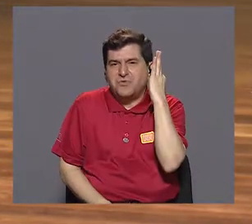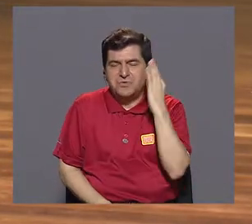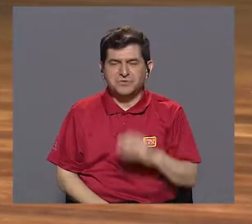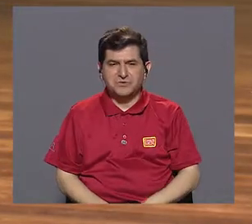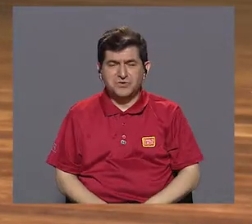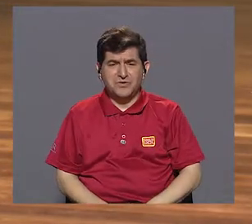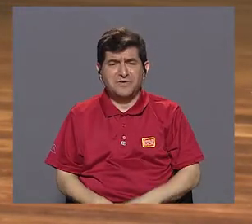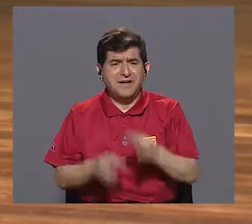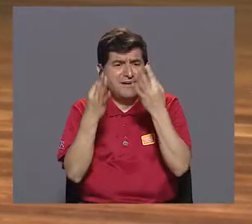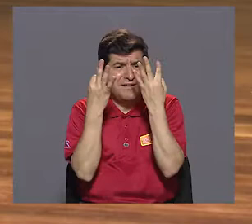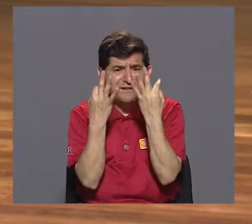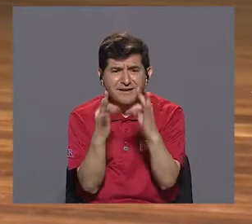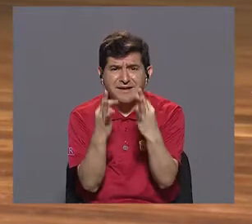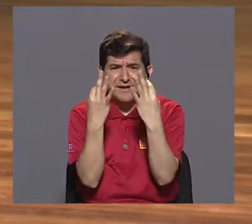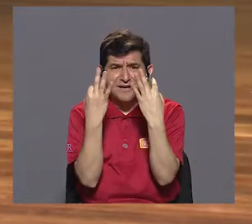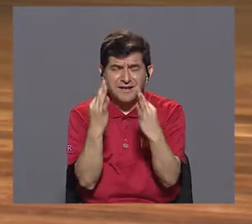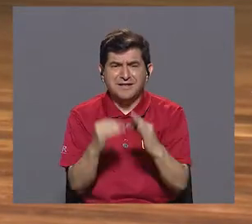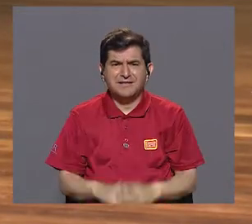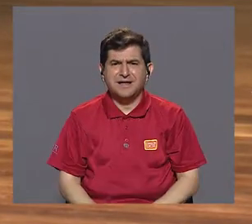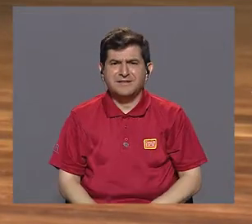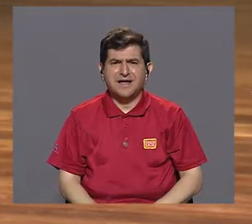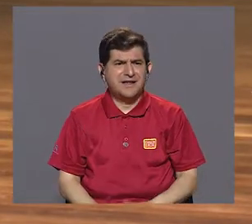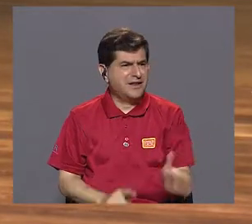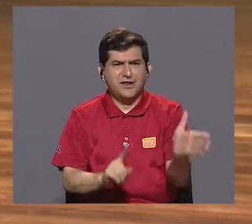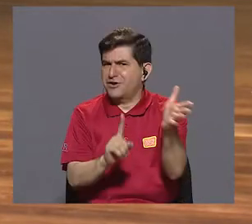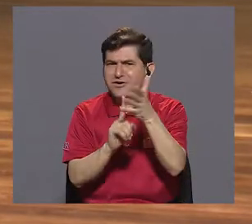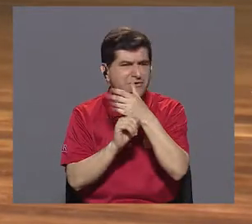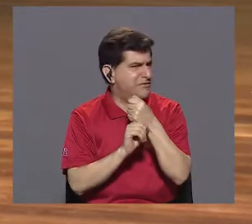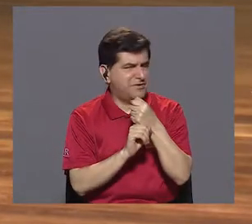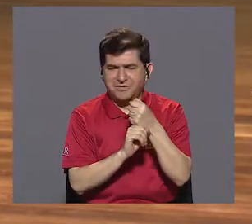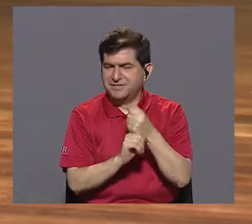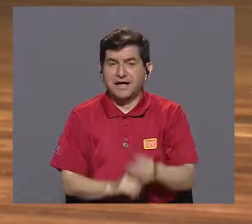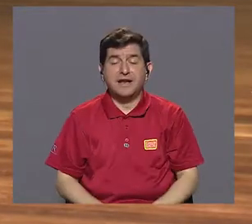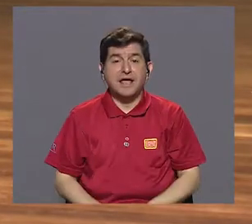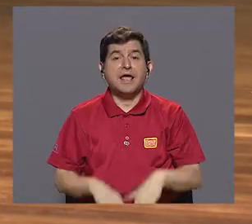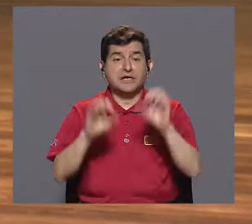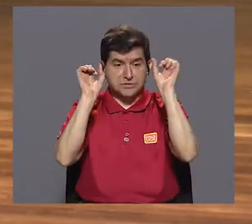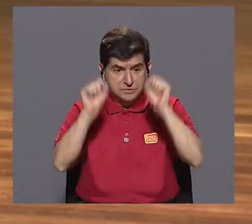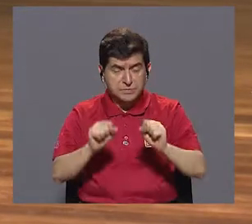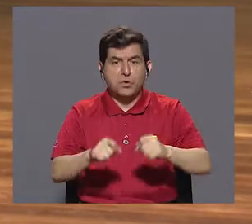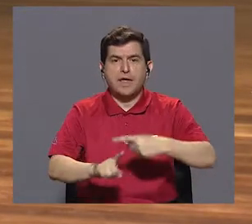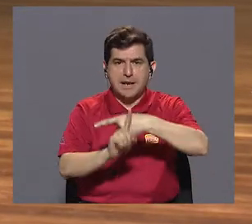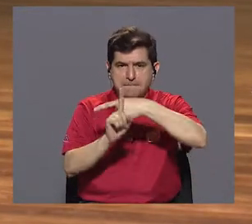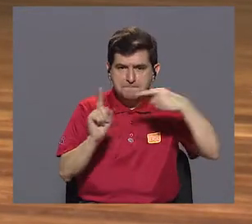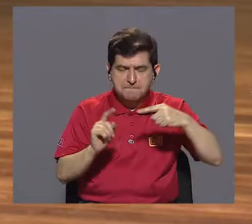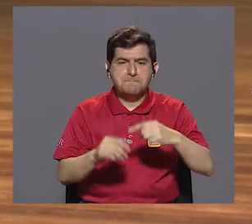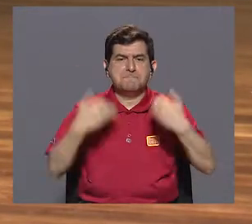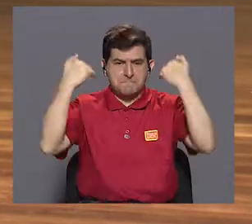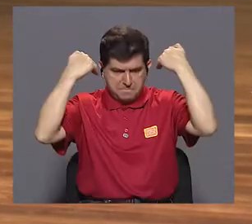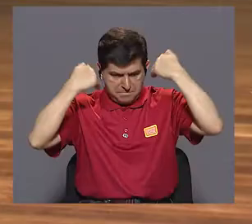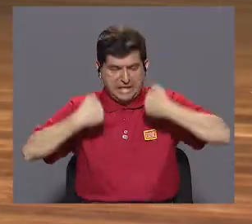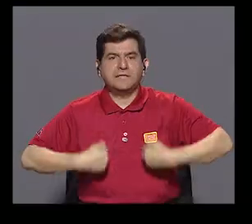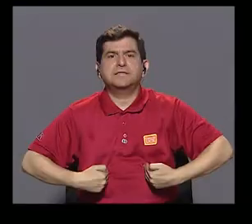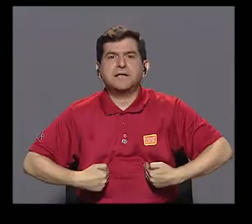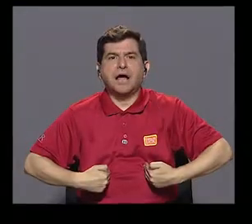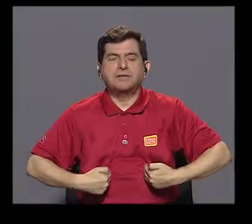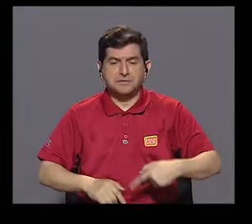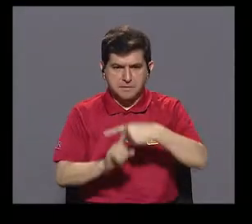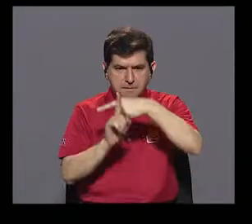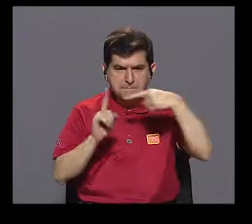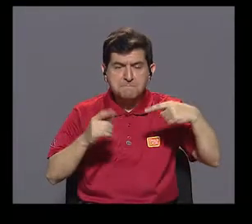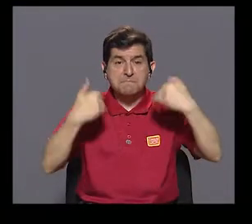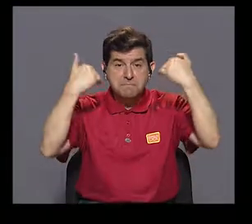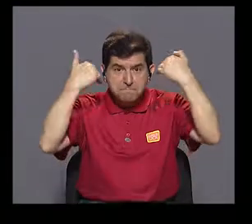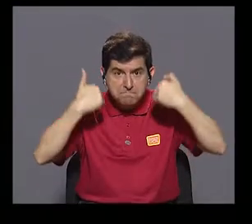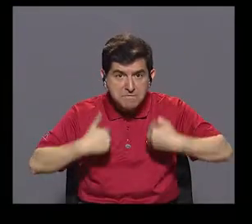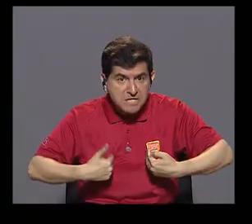El conseguir no es arrebatar nada, es conseguir para la mitad de la humanidad. Para la mitad